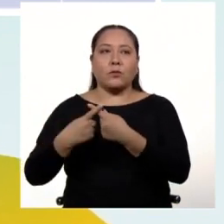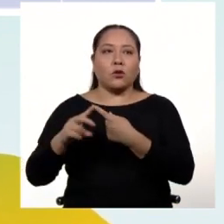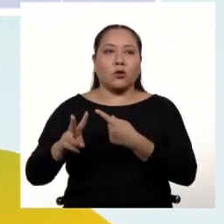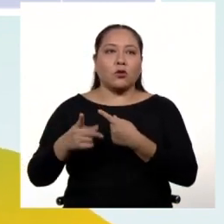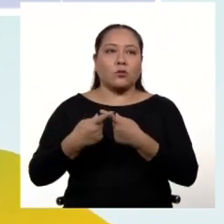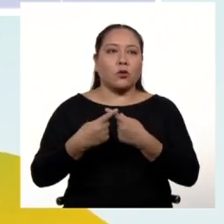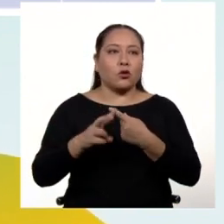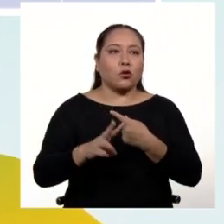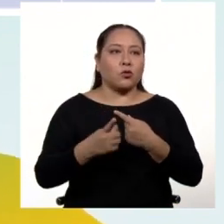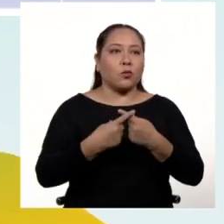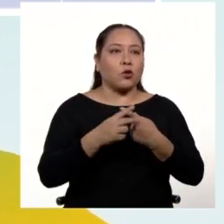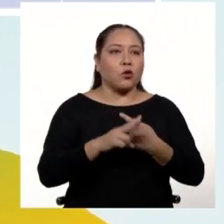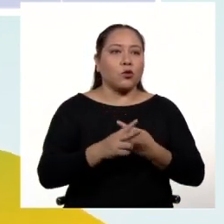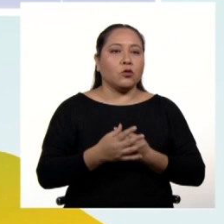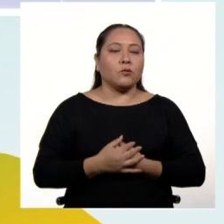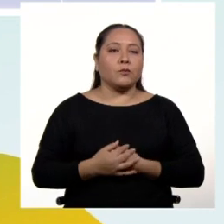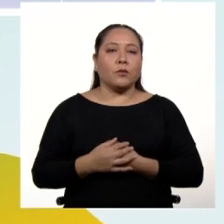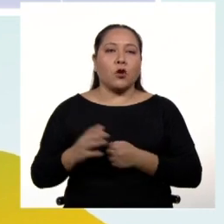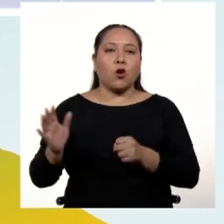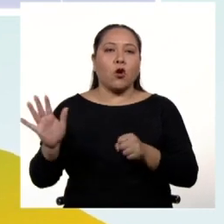tabla.